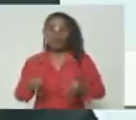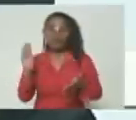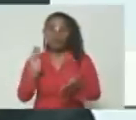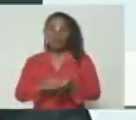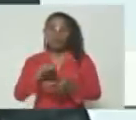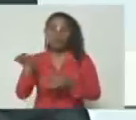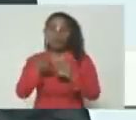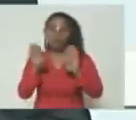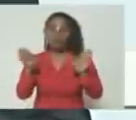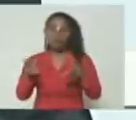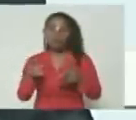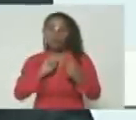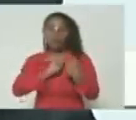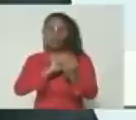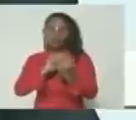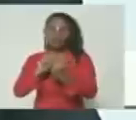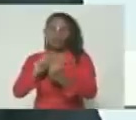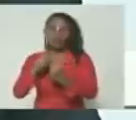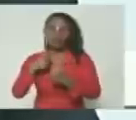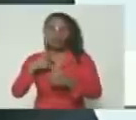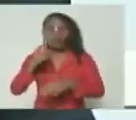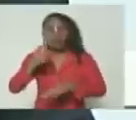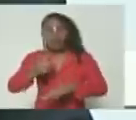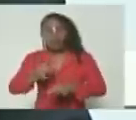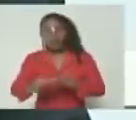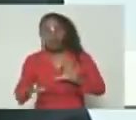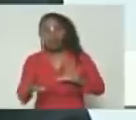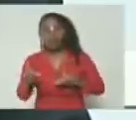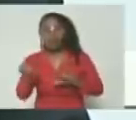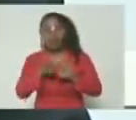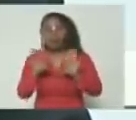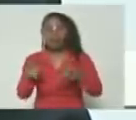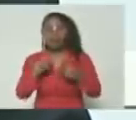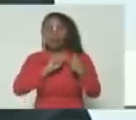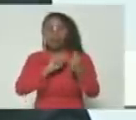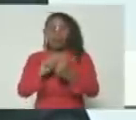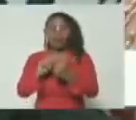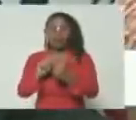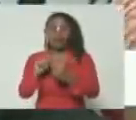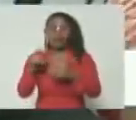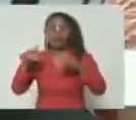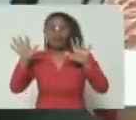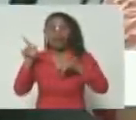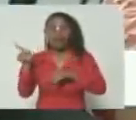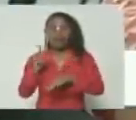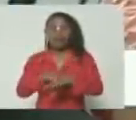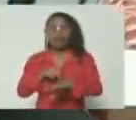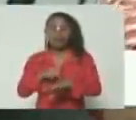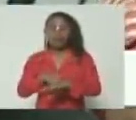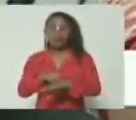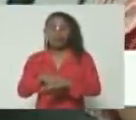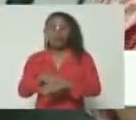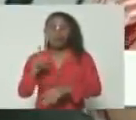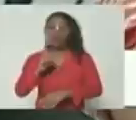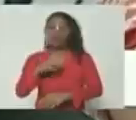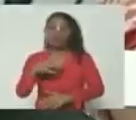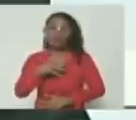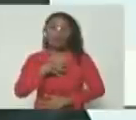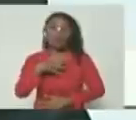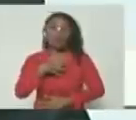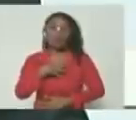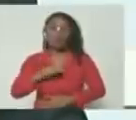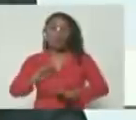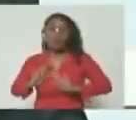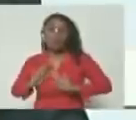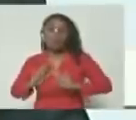de esa mesa de diálogo. Y yo lamento mucho que esa mesa de diálogo quizás en esos momentos no tuvo el